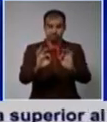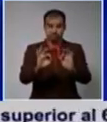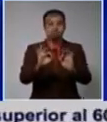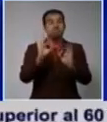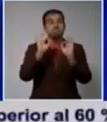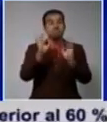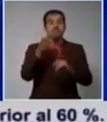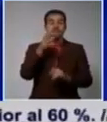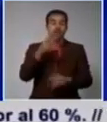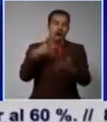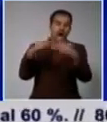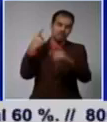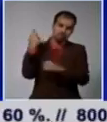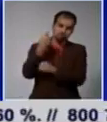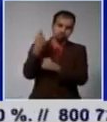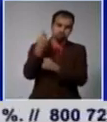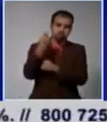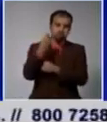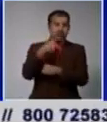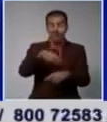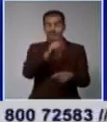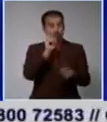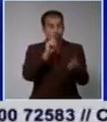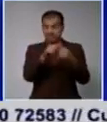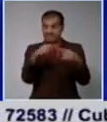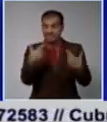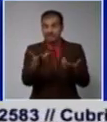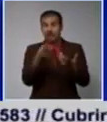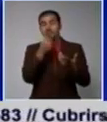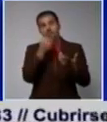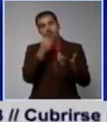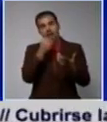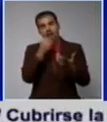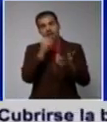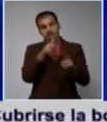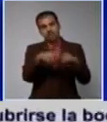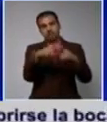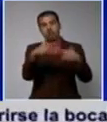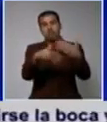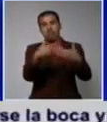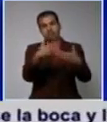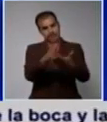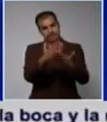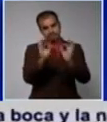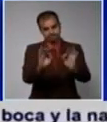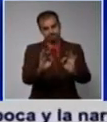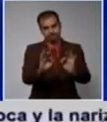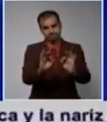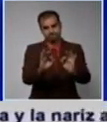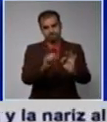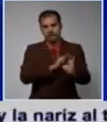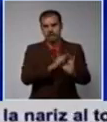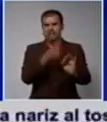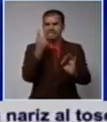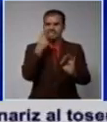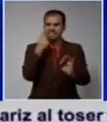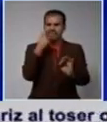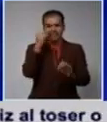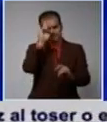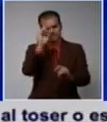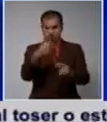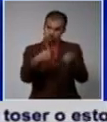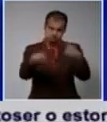dedicada a resolver los principales problemas de salud en este caso, pero hemos visto que se ha extendido a la agricultura, a las otras